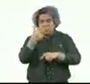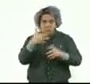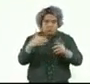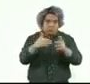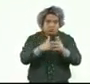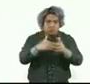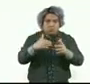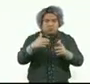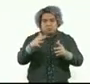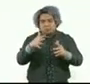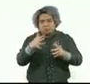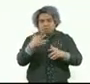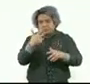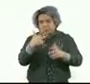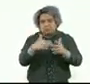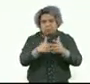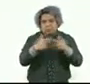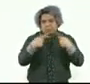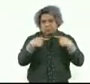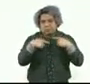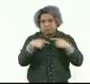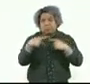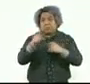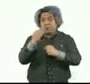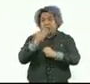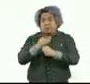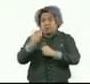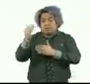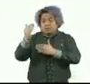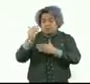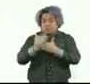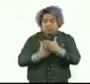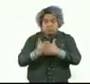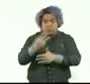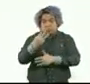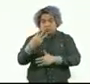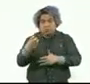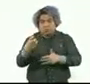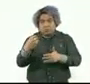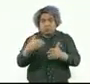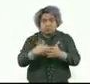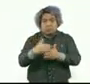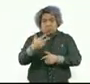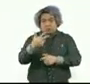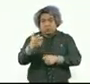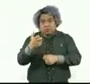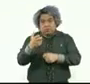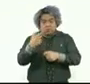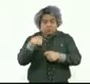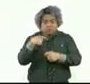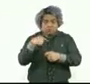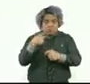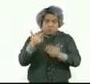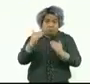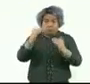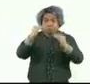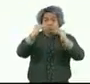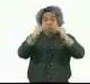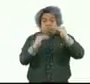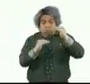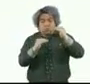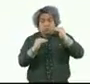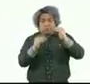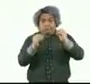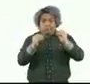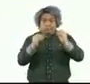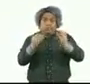8.000 casos diarios. Hoy estamos hablando de cerca de 3.800 al día en el último corte de ayer, una reducción de ligeramente más de